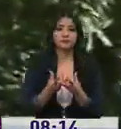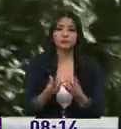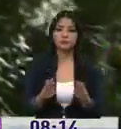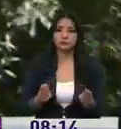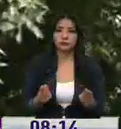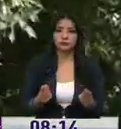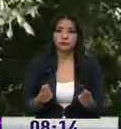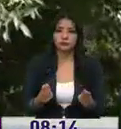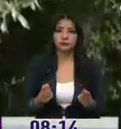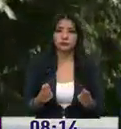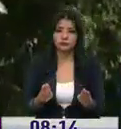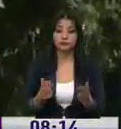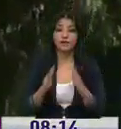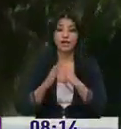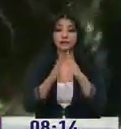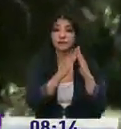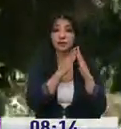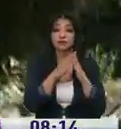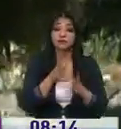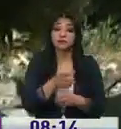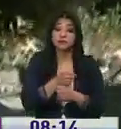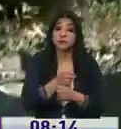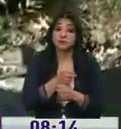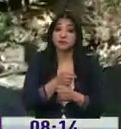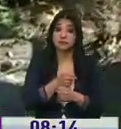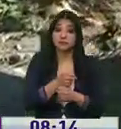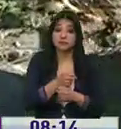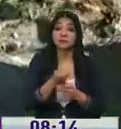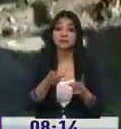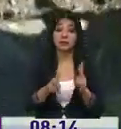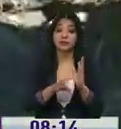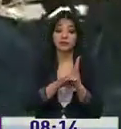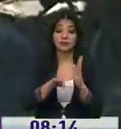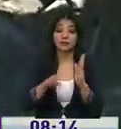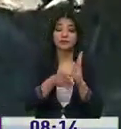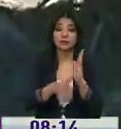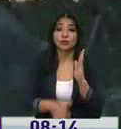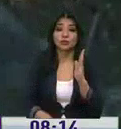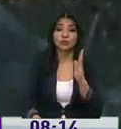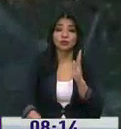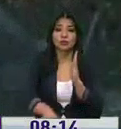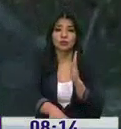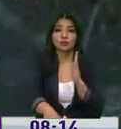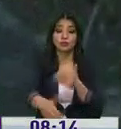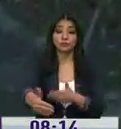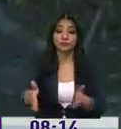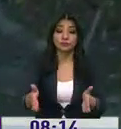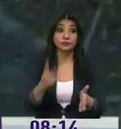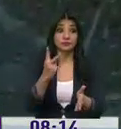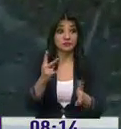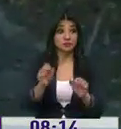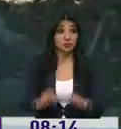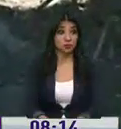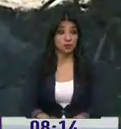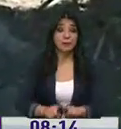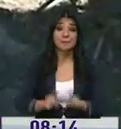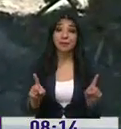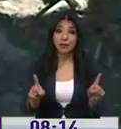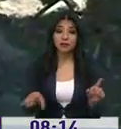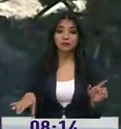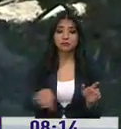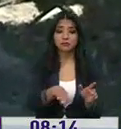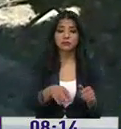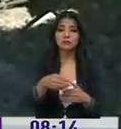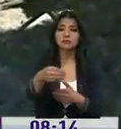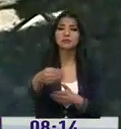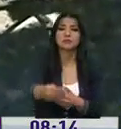para que todas estas viviendas puedan tener un debido drenaje a este colector que ya existe. Ustedes ven abajo, son apenas 2 cuadras de